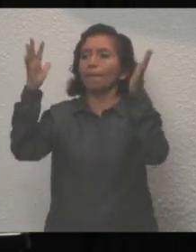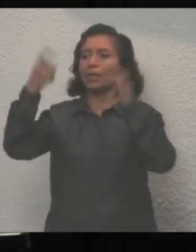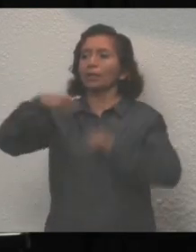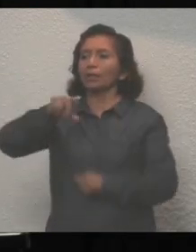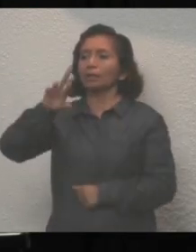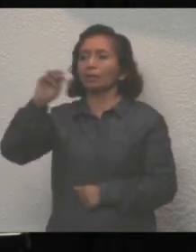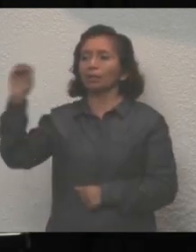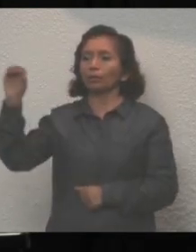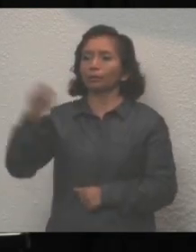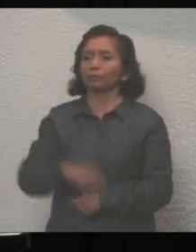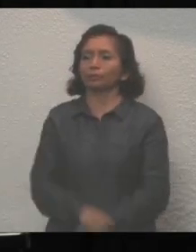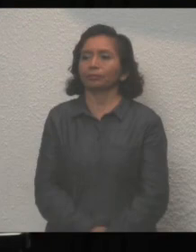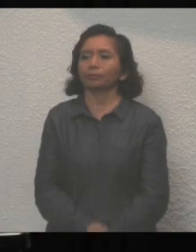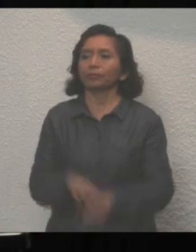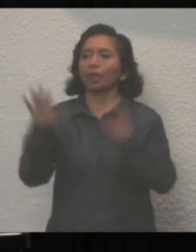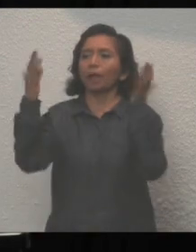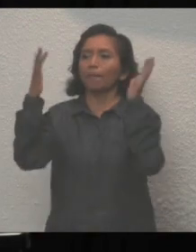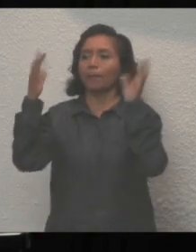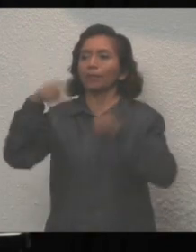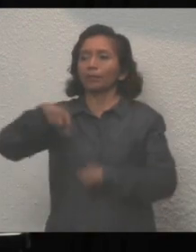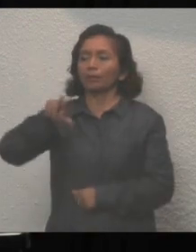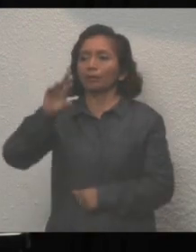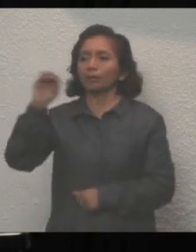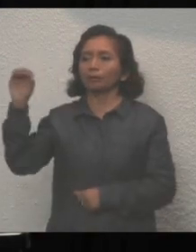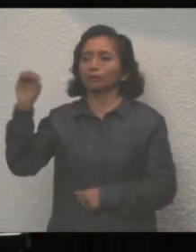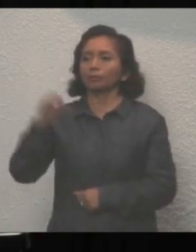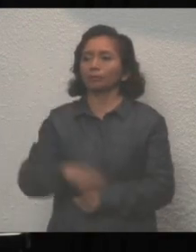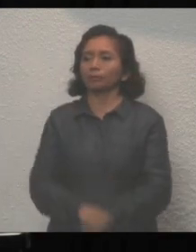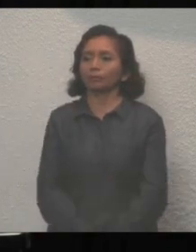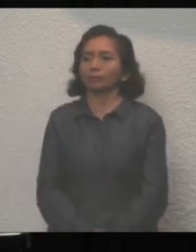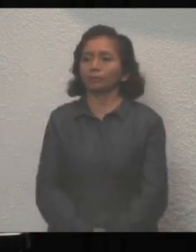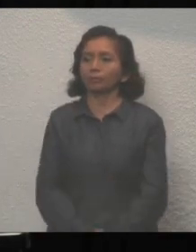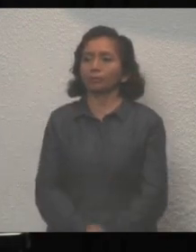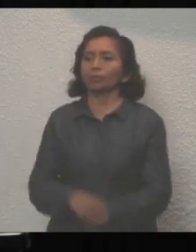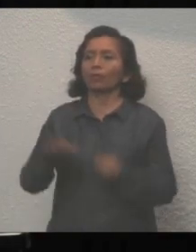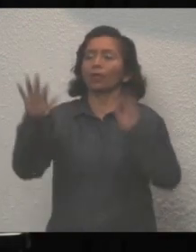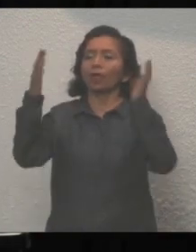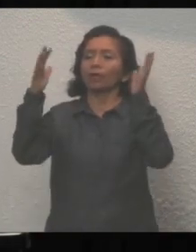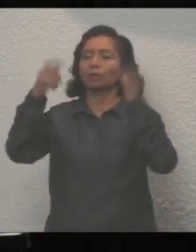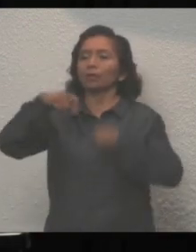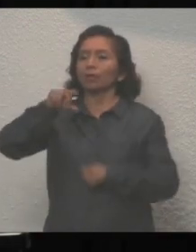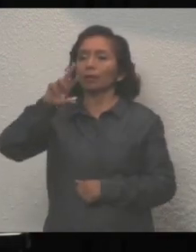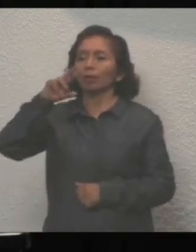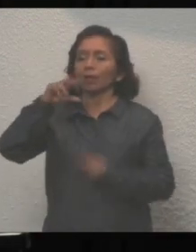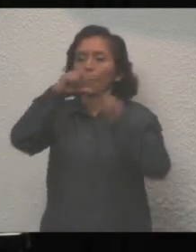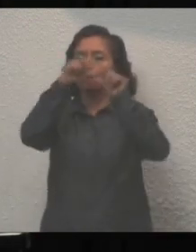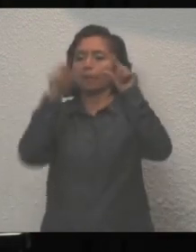¡Viva Quintana Roo! ¡Viva! ¡Y viva México! Es cuanto.